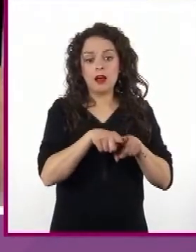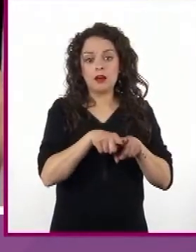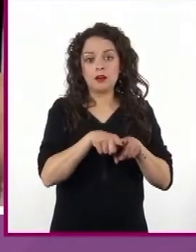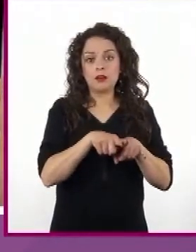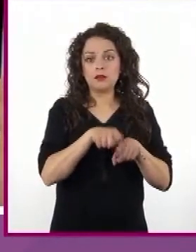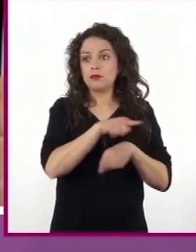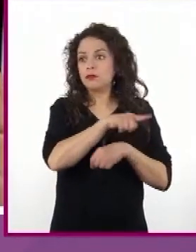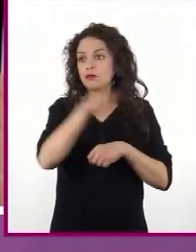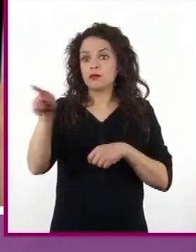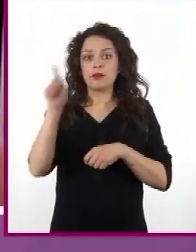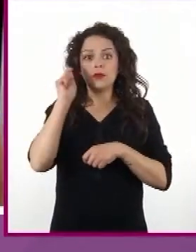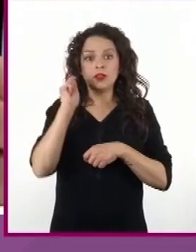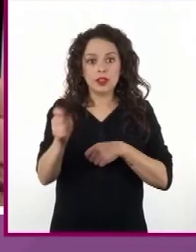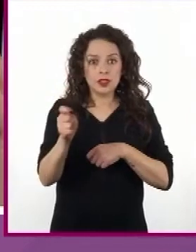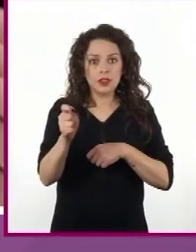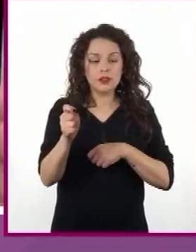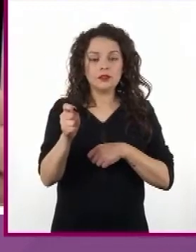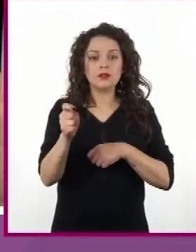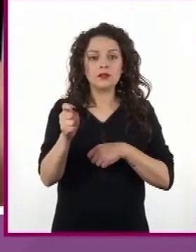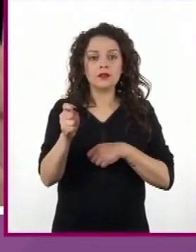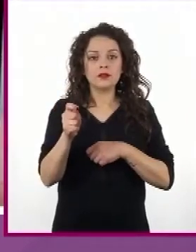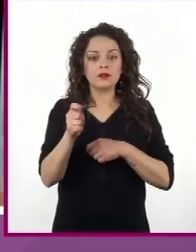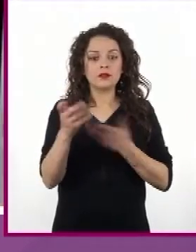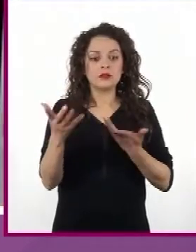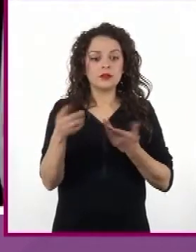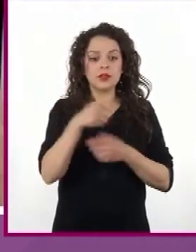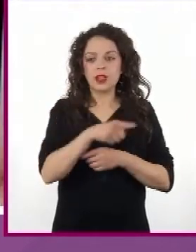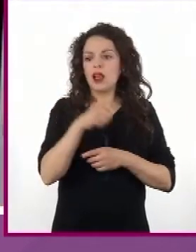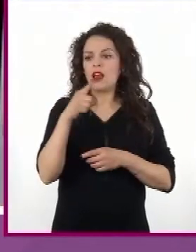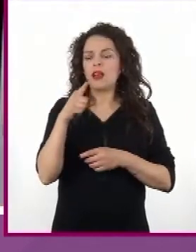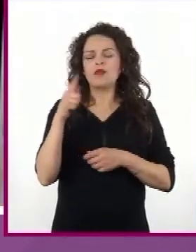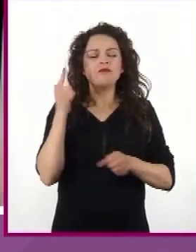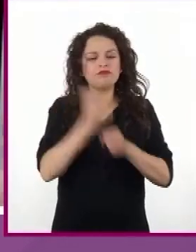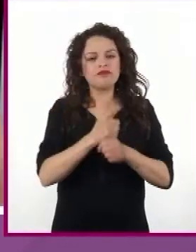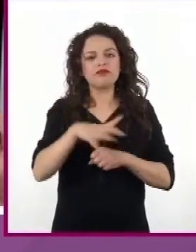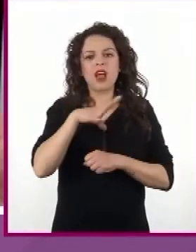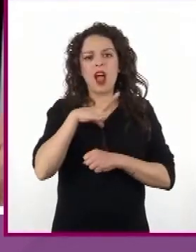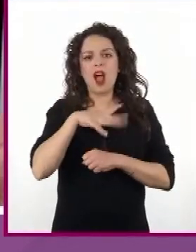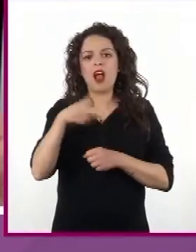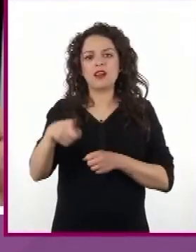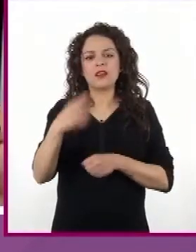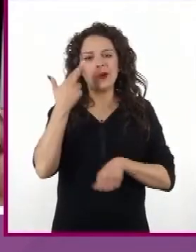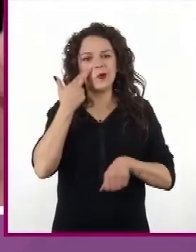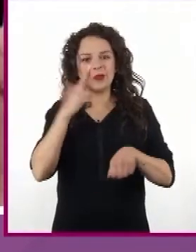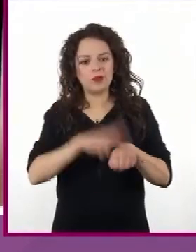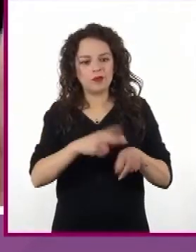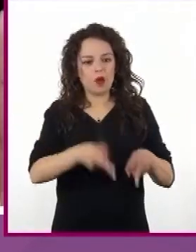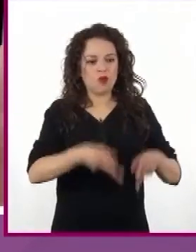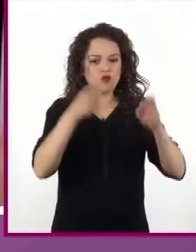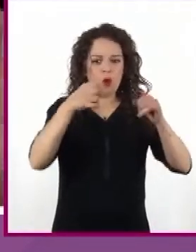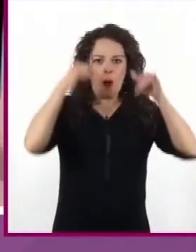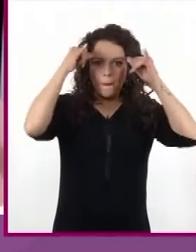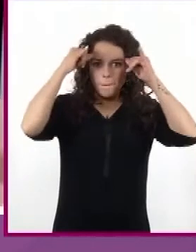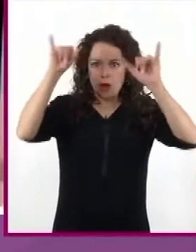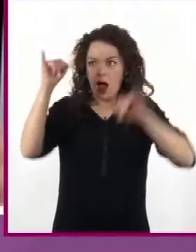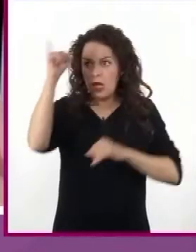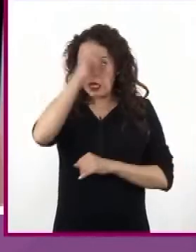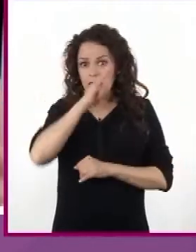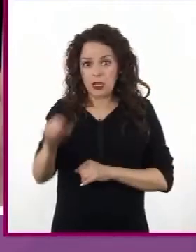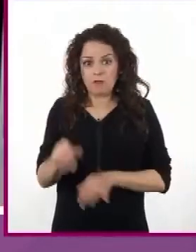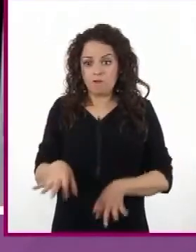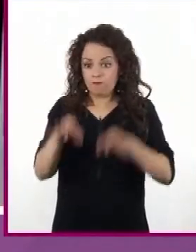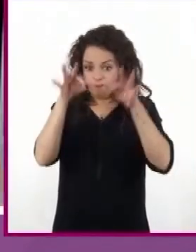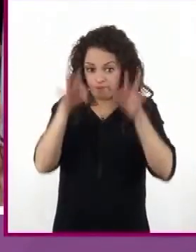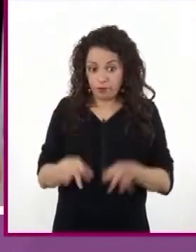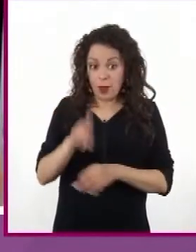hacendado y del derecho de pernada, y encuentra esta banda de forajidos, de avijeros, robavacas, cuyo jefe es el verdadero